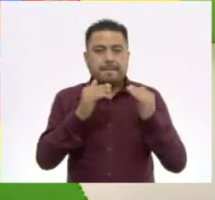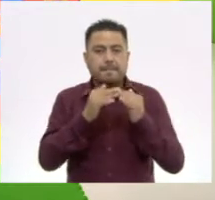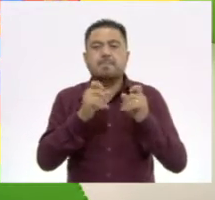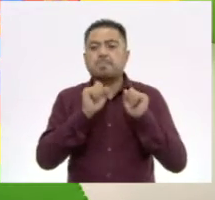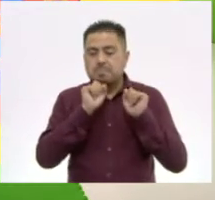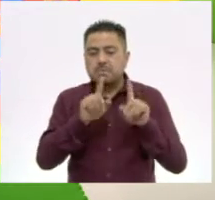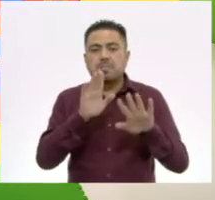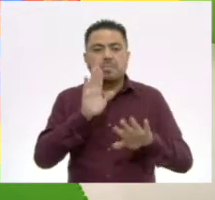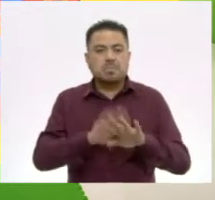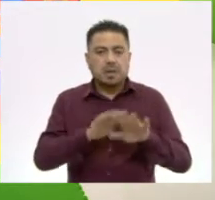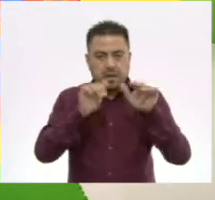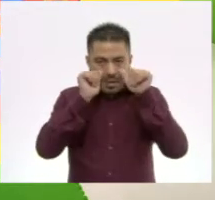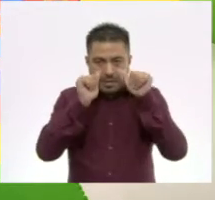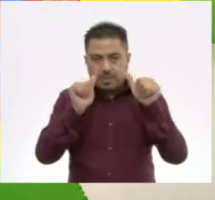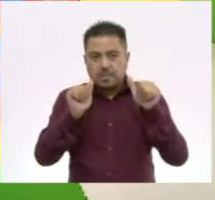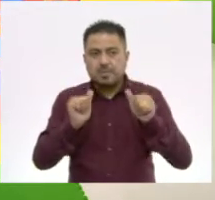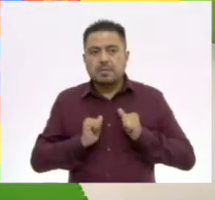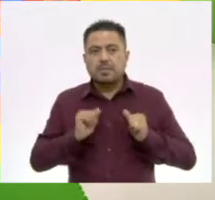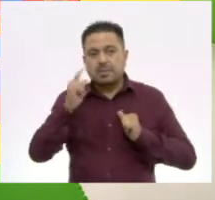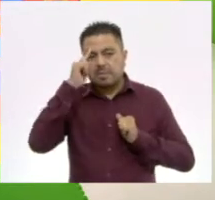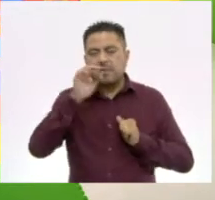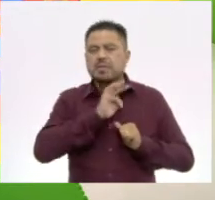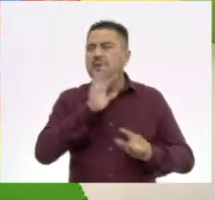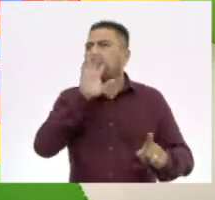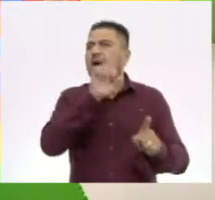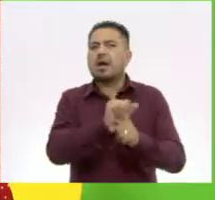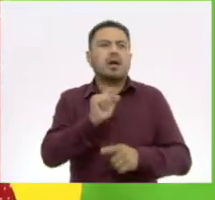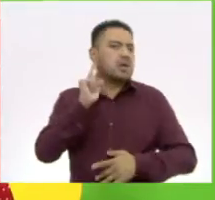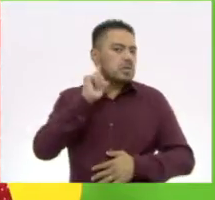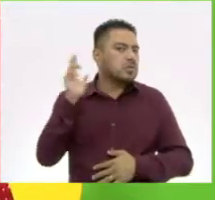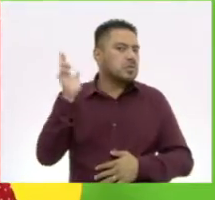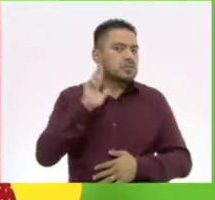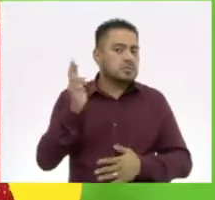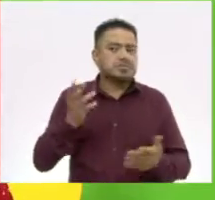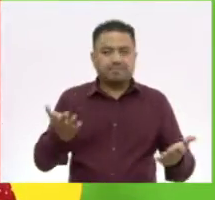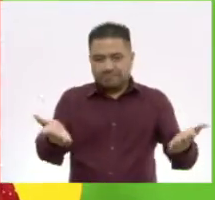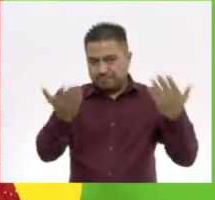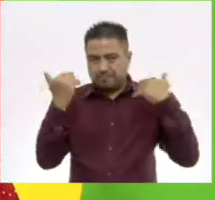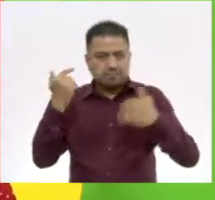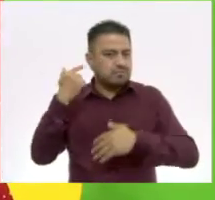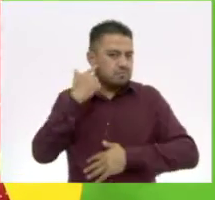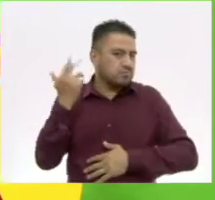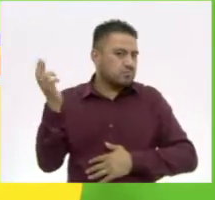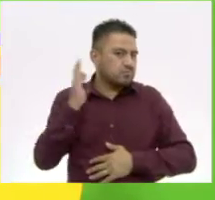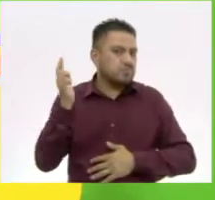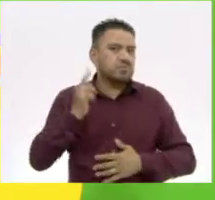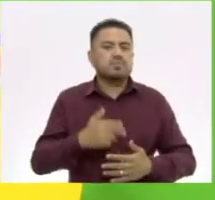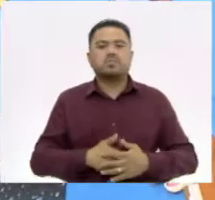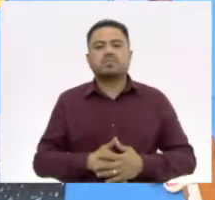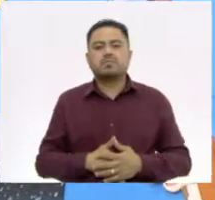muy atentas y atentos para adivinar los sonidos vengan los sonidos